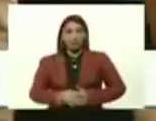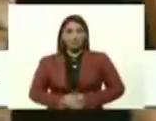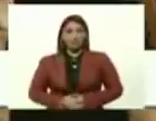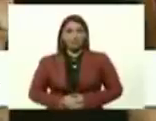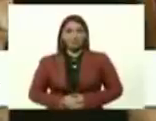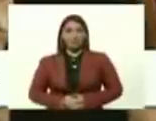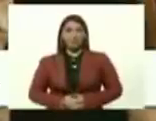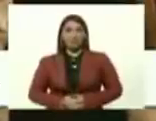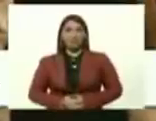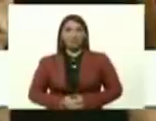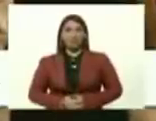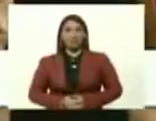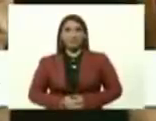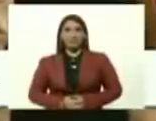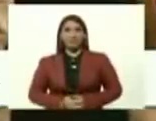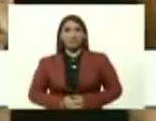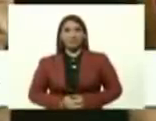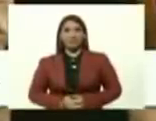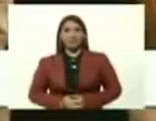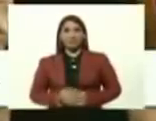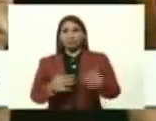20 añitos, tú le llevas